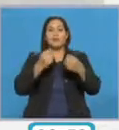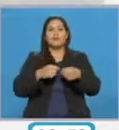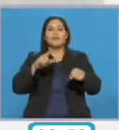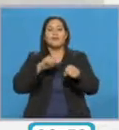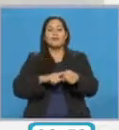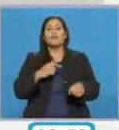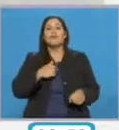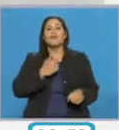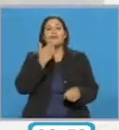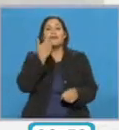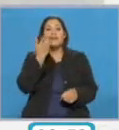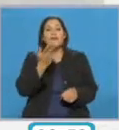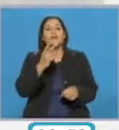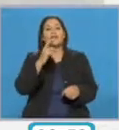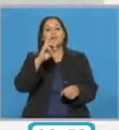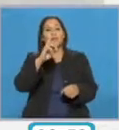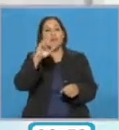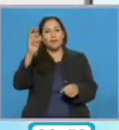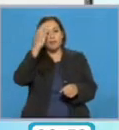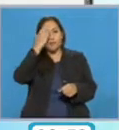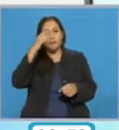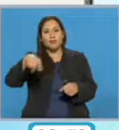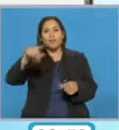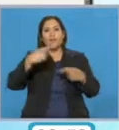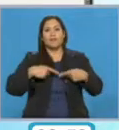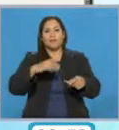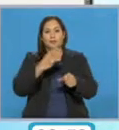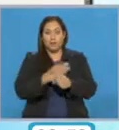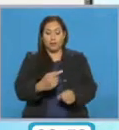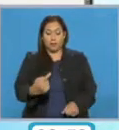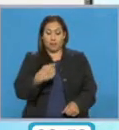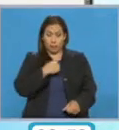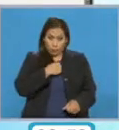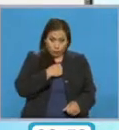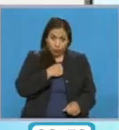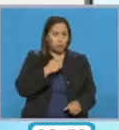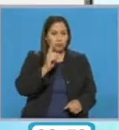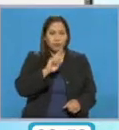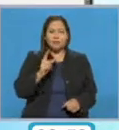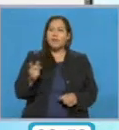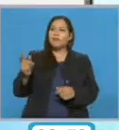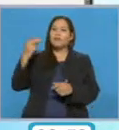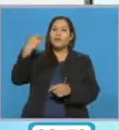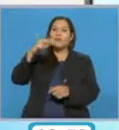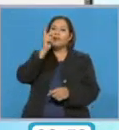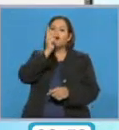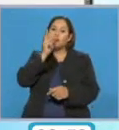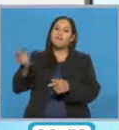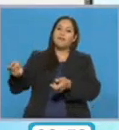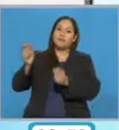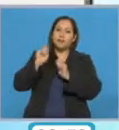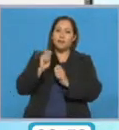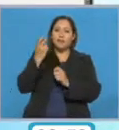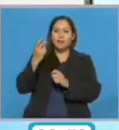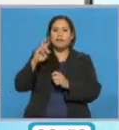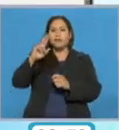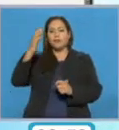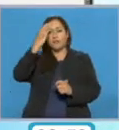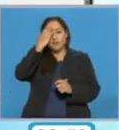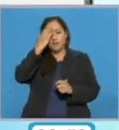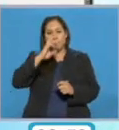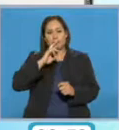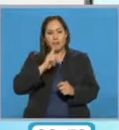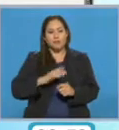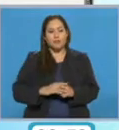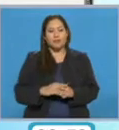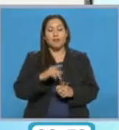tener públicamente, ¿no? No tanto el yo, que sería mi nombre, sino el apellido, que es lo que vendría a ser el reconocimiento. Y aquí fíjense